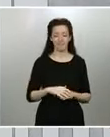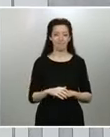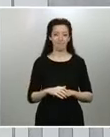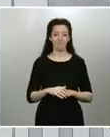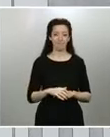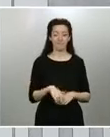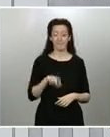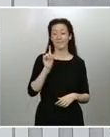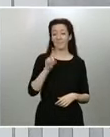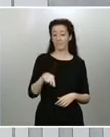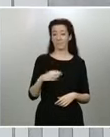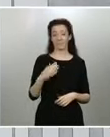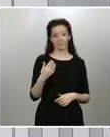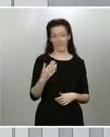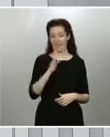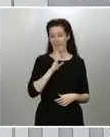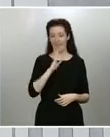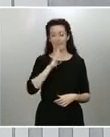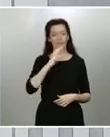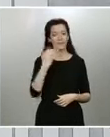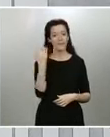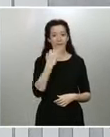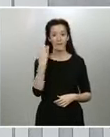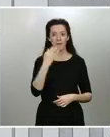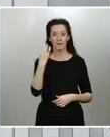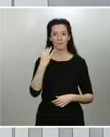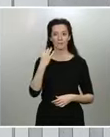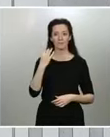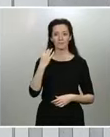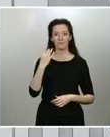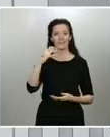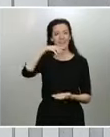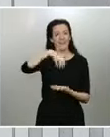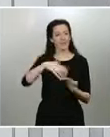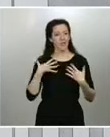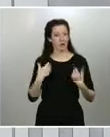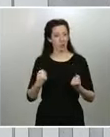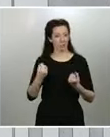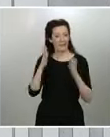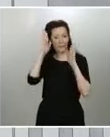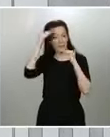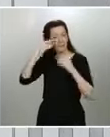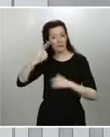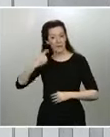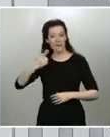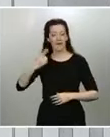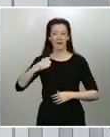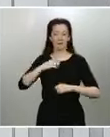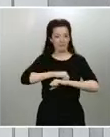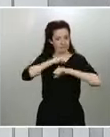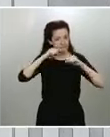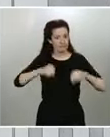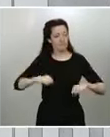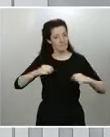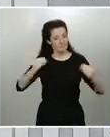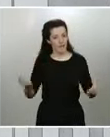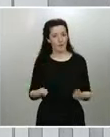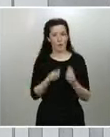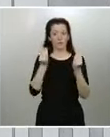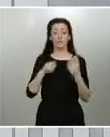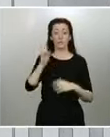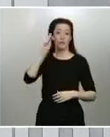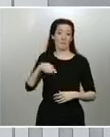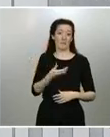las capacidades de la atención primaria y todos los sistemas de información para que podamos también tener una adecuada transmisión del insisto